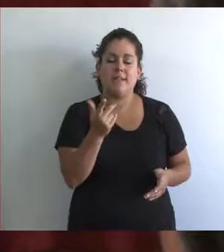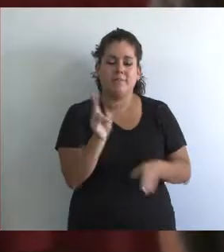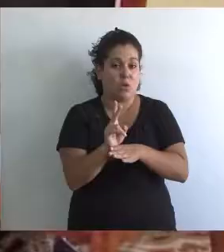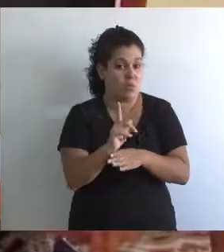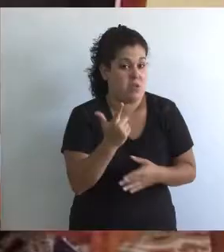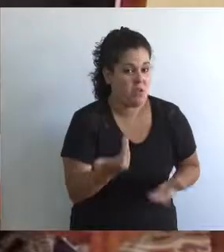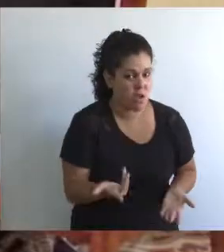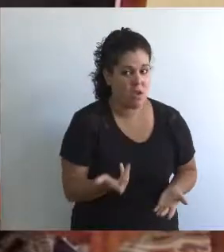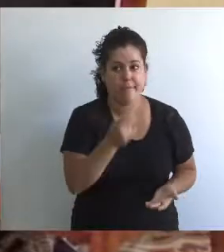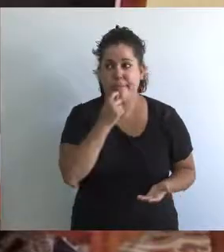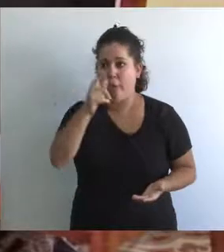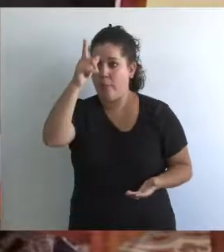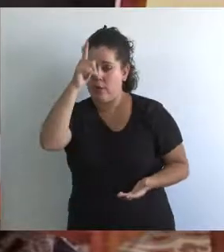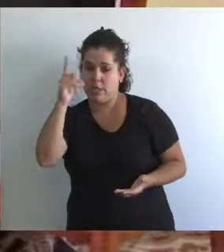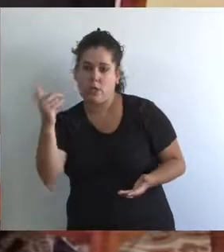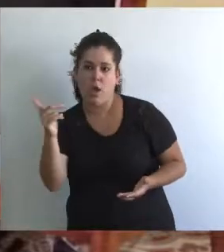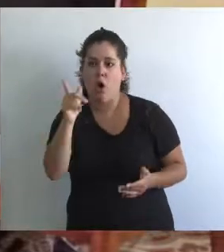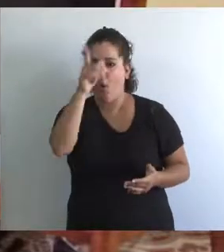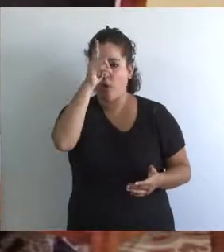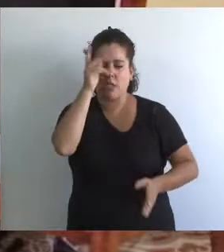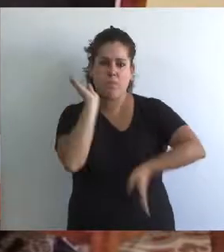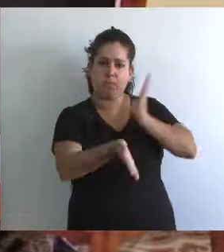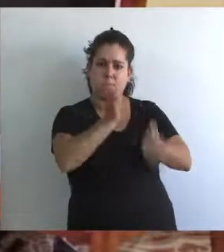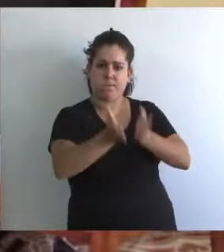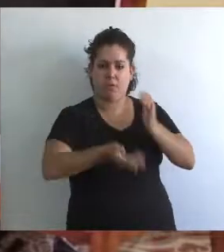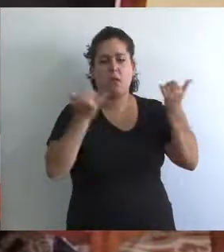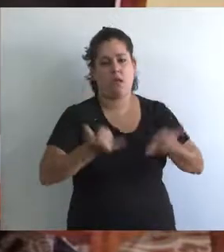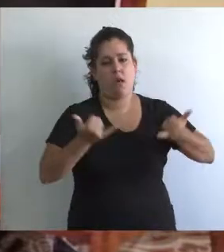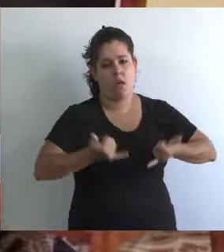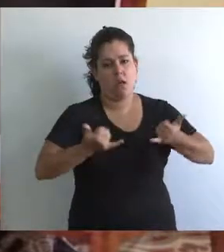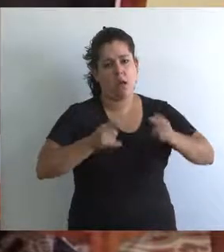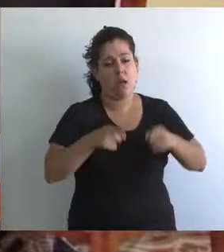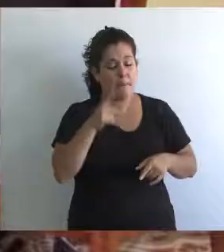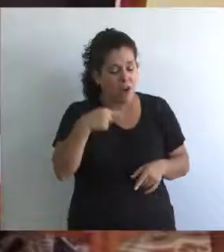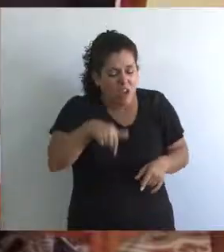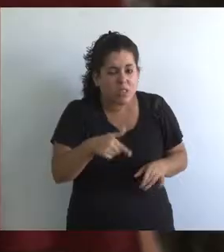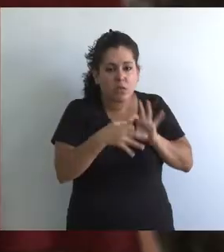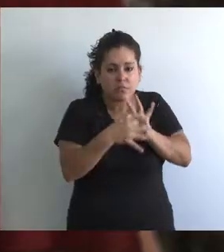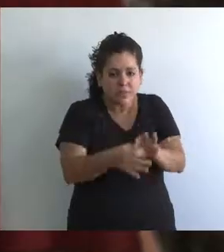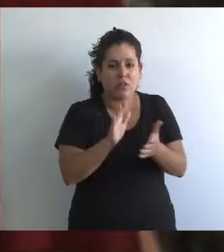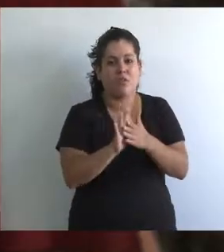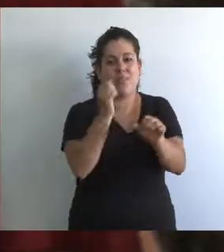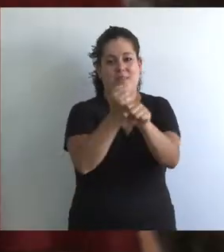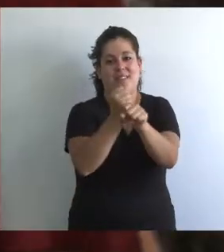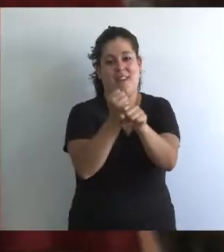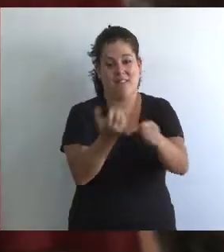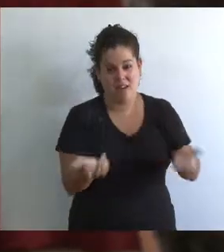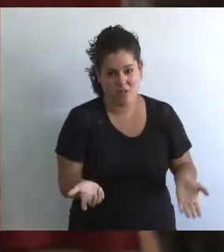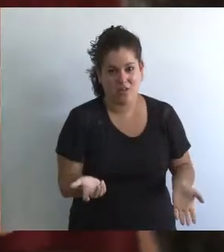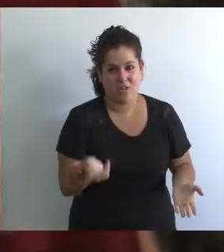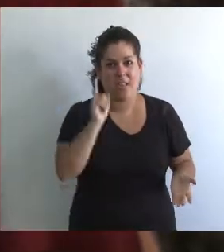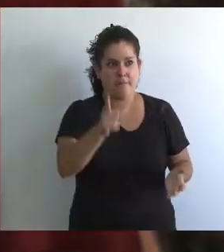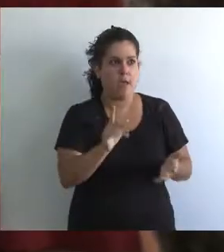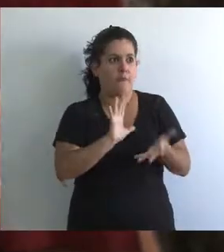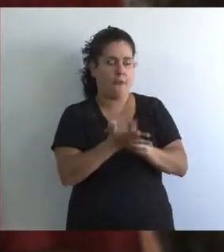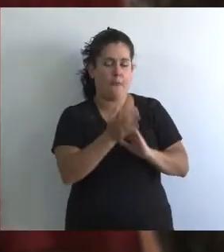de inseguridad pasa por más policía o por represión, sino que pasa por integración. Esto tiene que ver con el trabajo, con el ingreso de la población y también